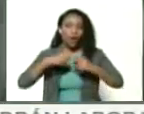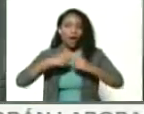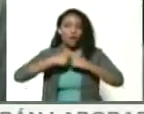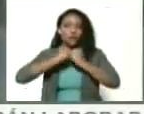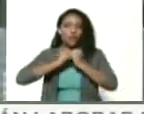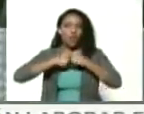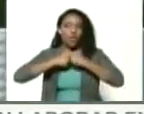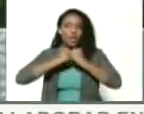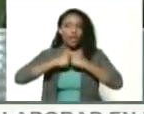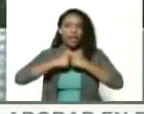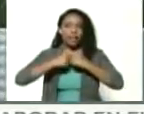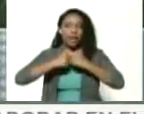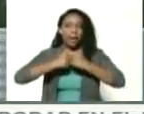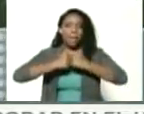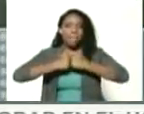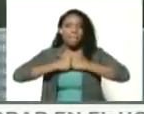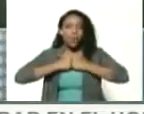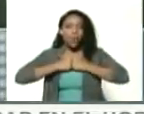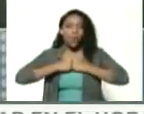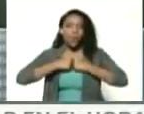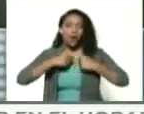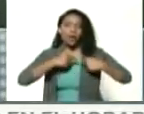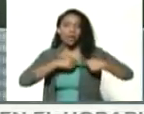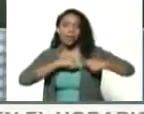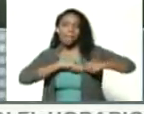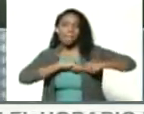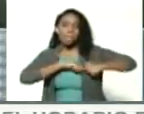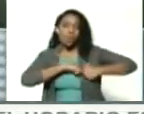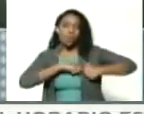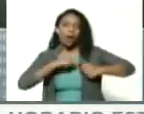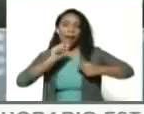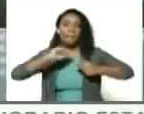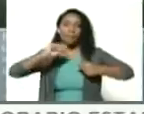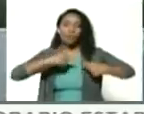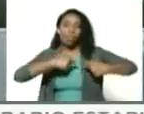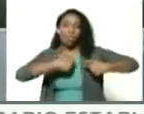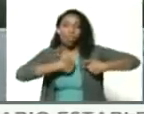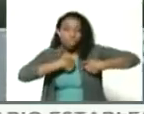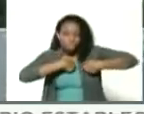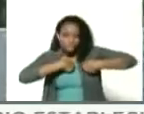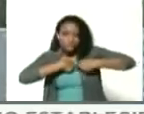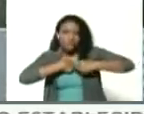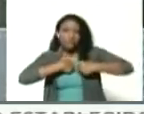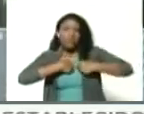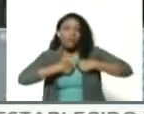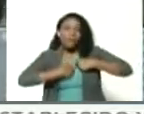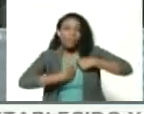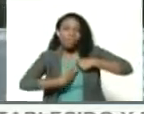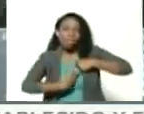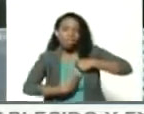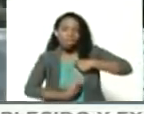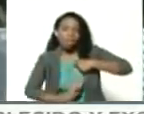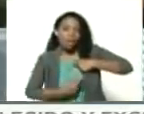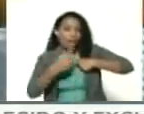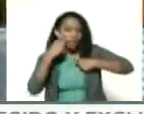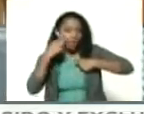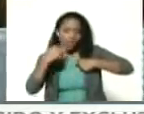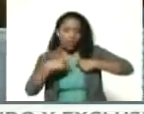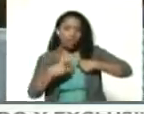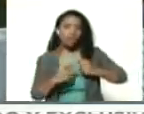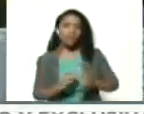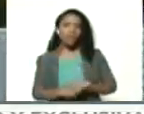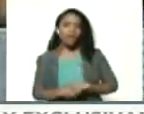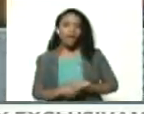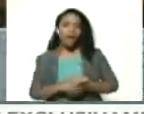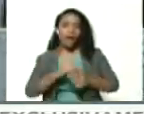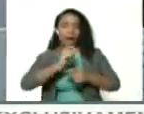que dobló el bolígrafo que tenía en el paltó a tal punto de que me lo había casi incrustado en el pecho y me estaba sangrando y no me había dado cuenta. El